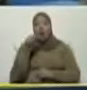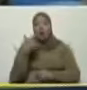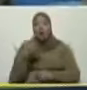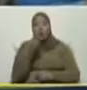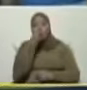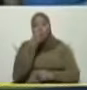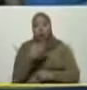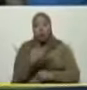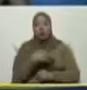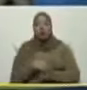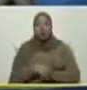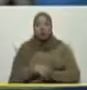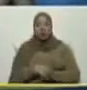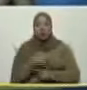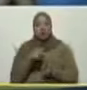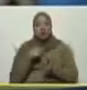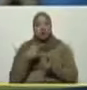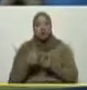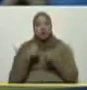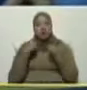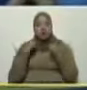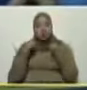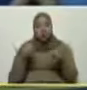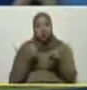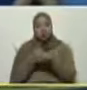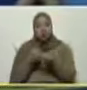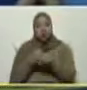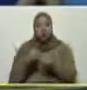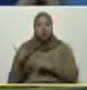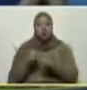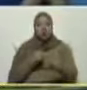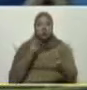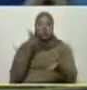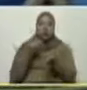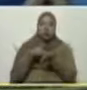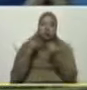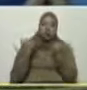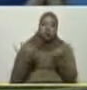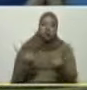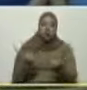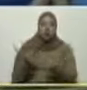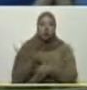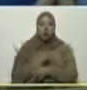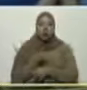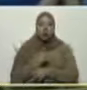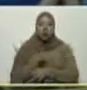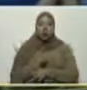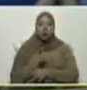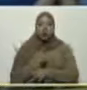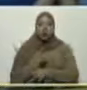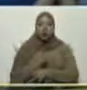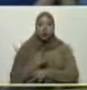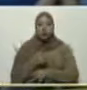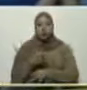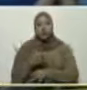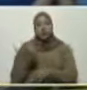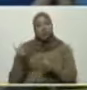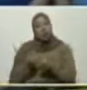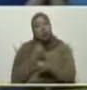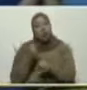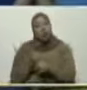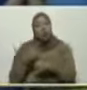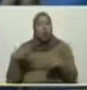agua y entonces empezamos a movernos puse a Marc Torres puse a la cava equipo Porque trabajo en